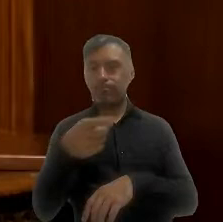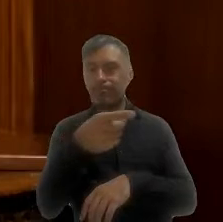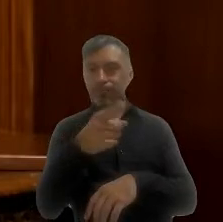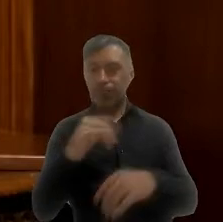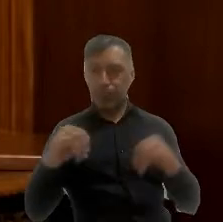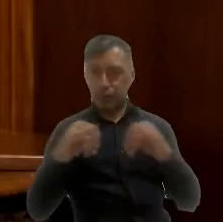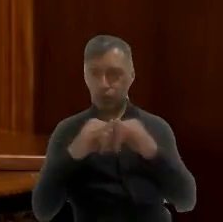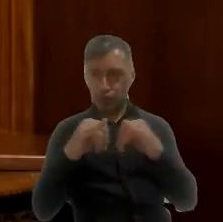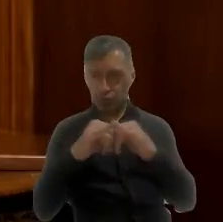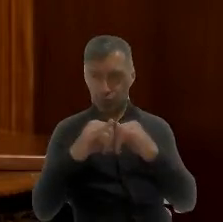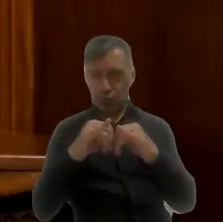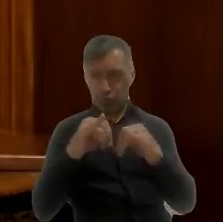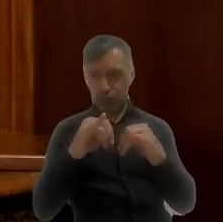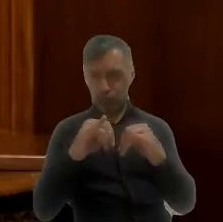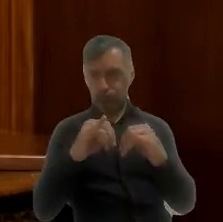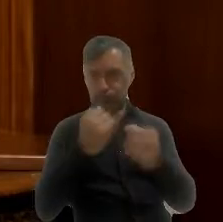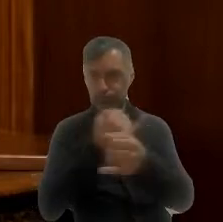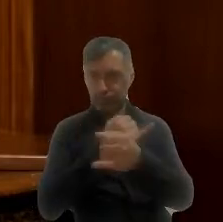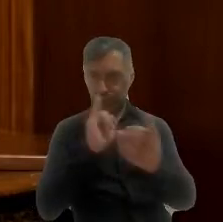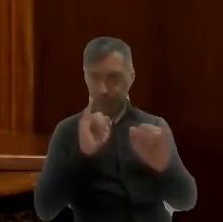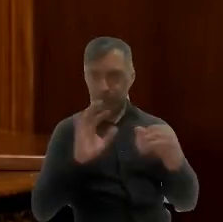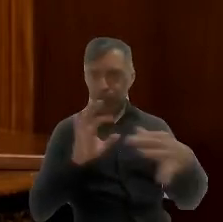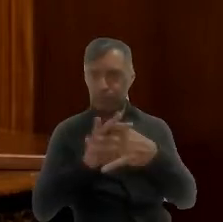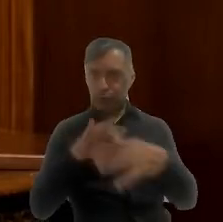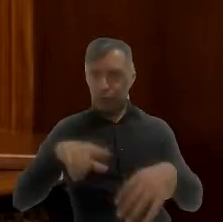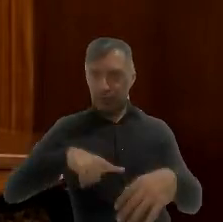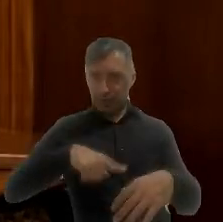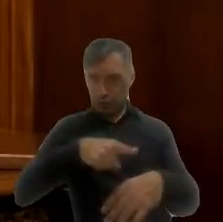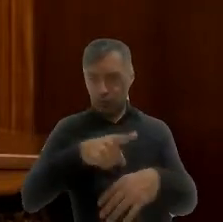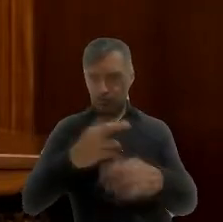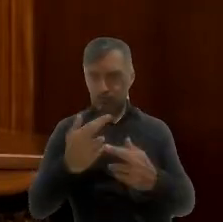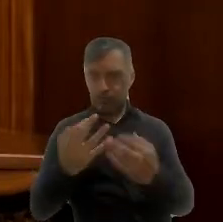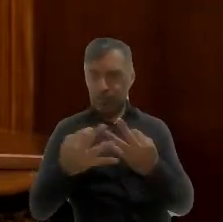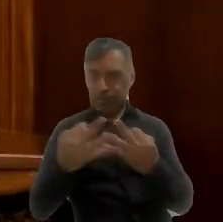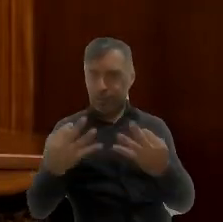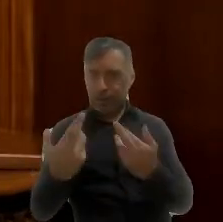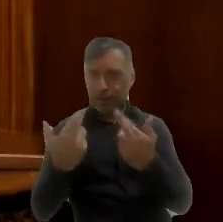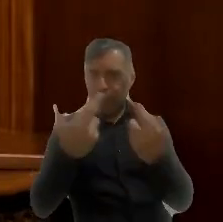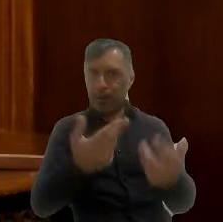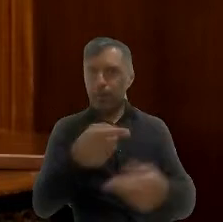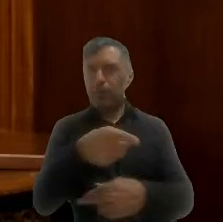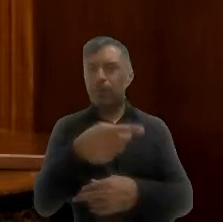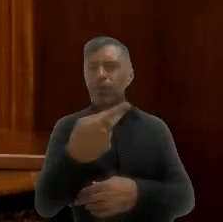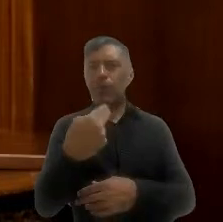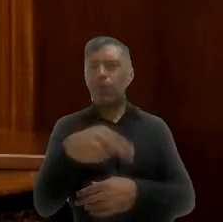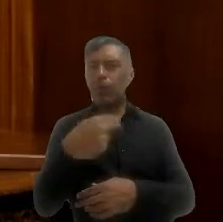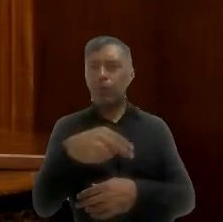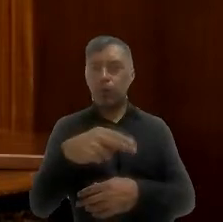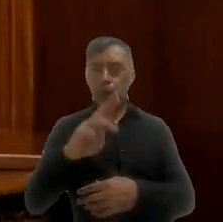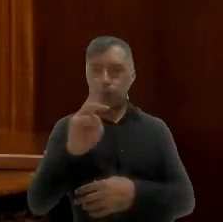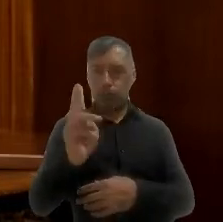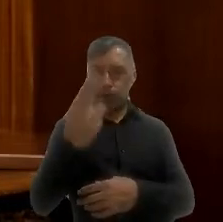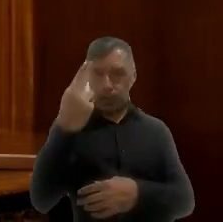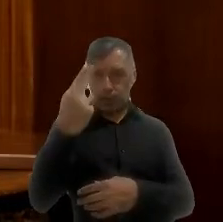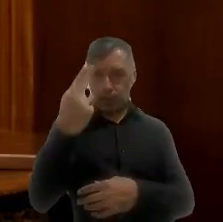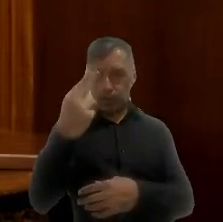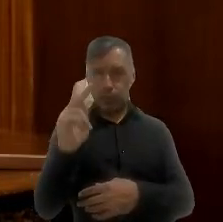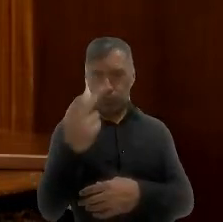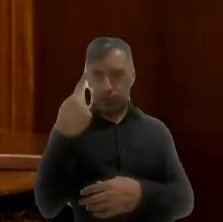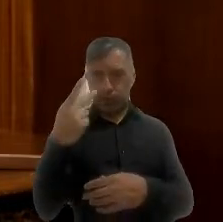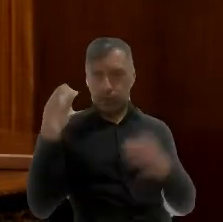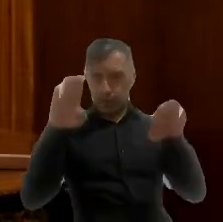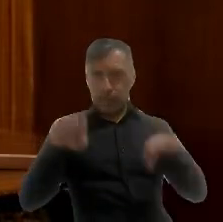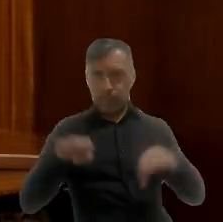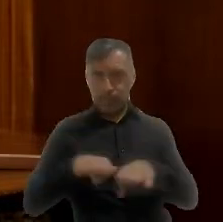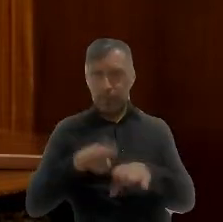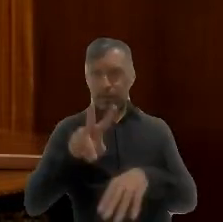público descentralizado de carácter estatal denominado Universidad Politécnica del Valle de México, en los cuales se